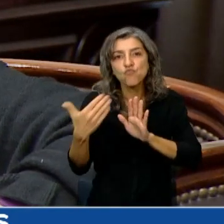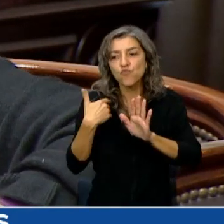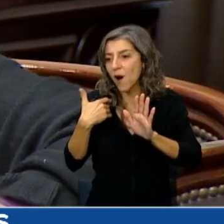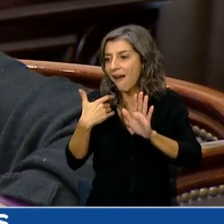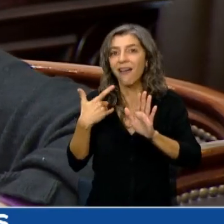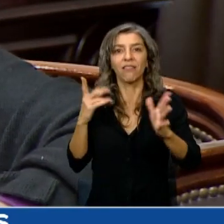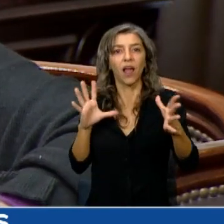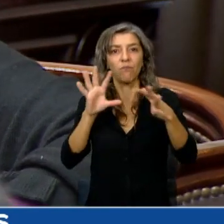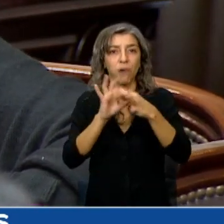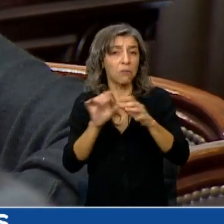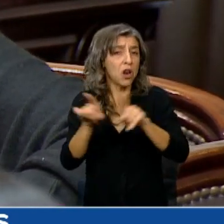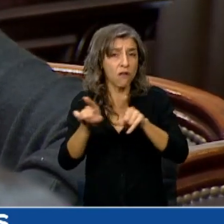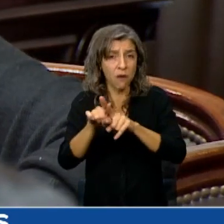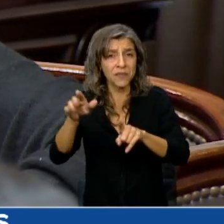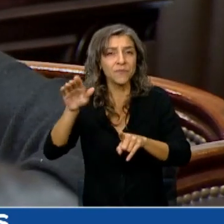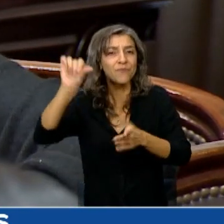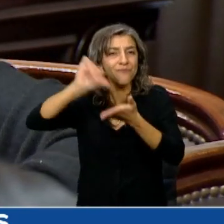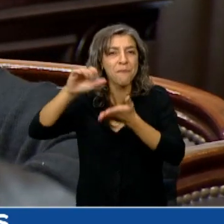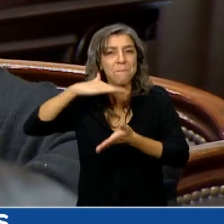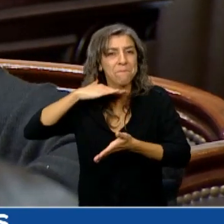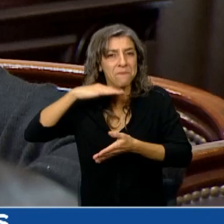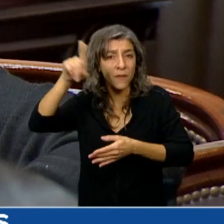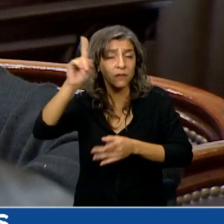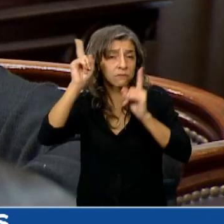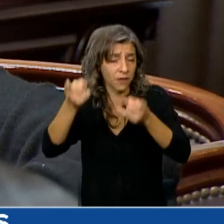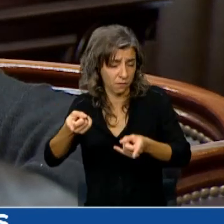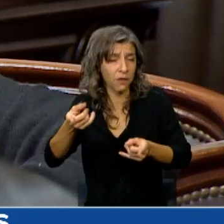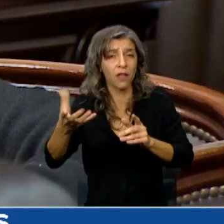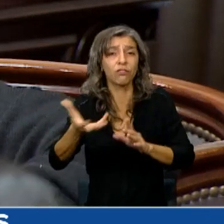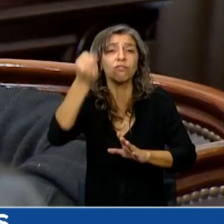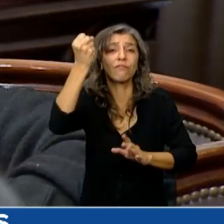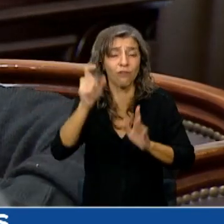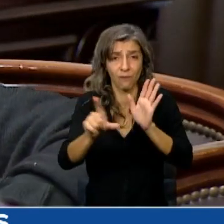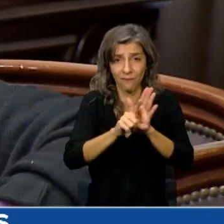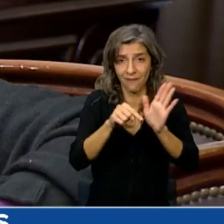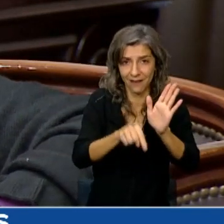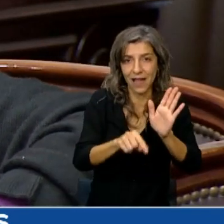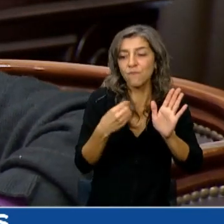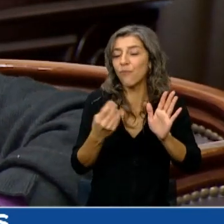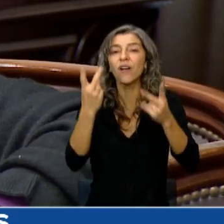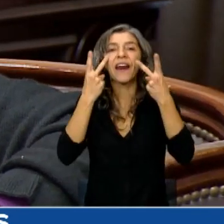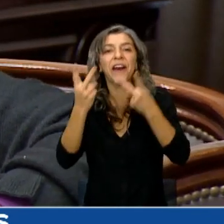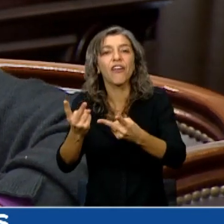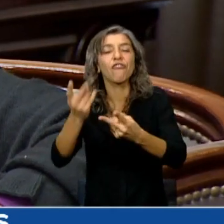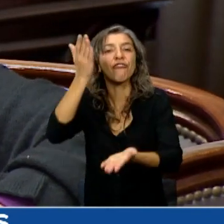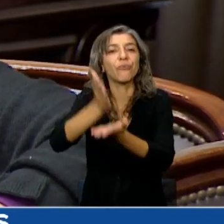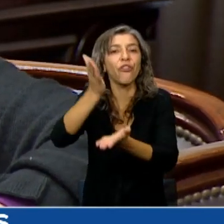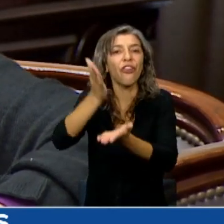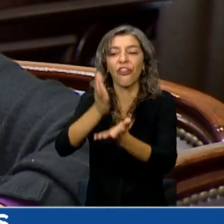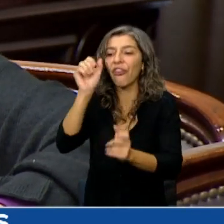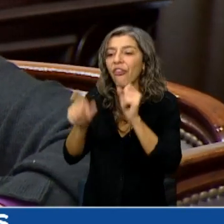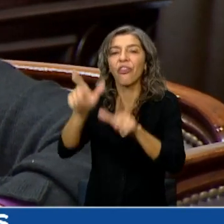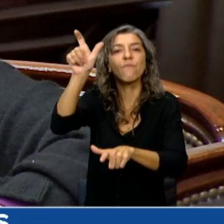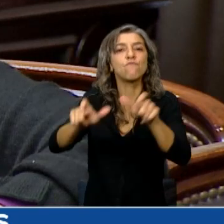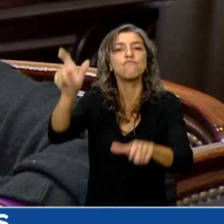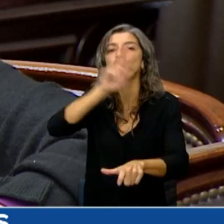también la receptó, y que promueve un espacio virtual con reconocimiento de derechos de las usuarias de las